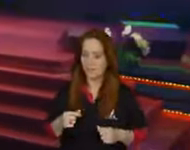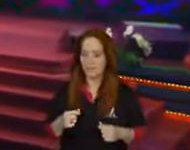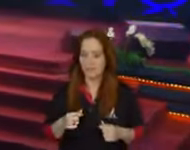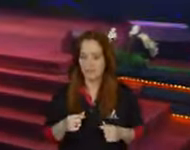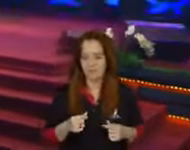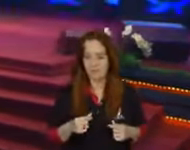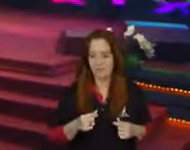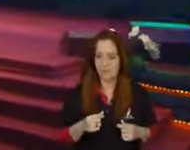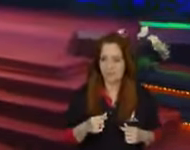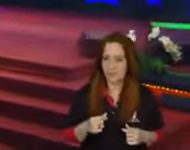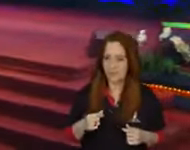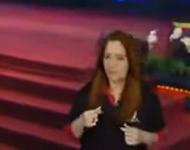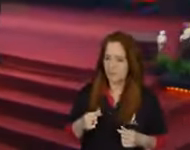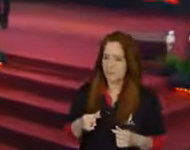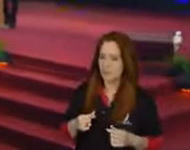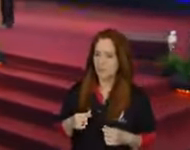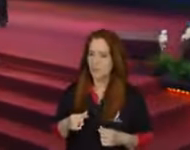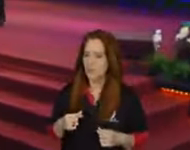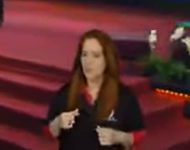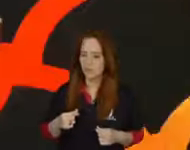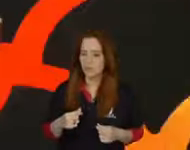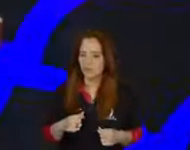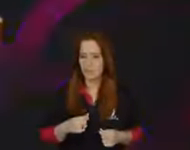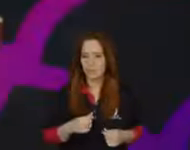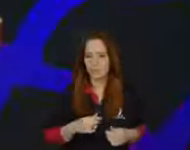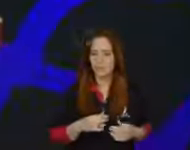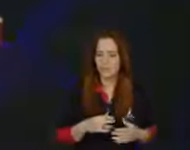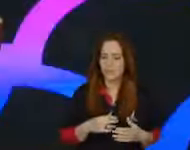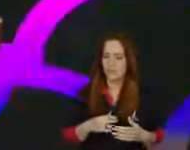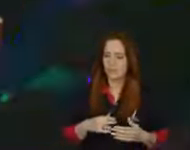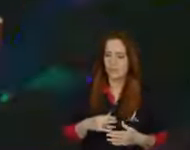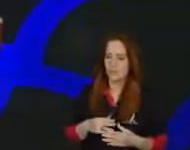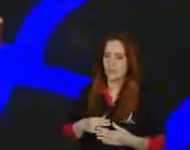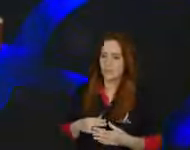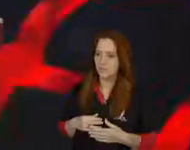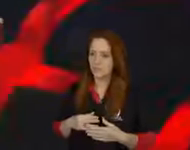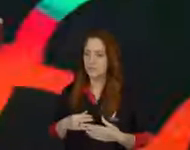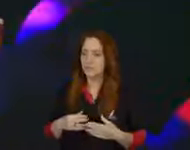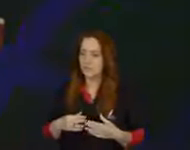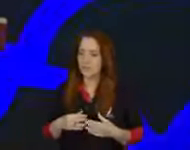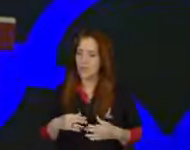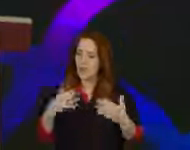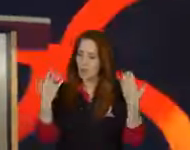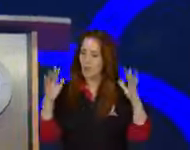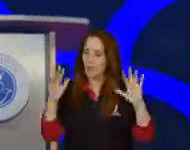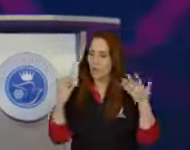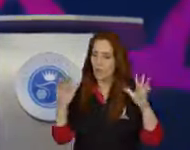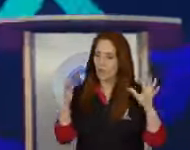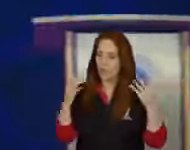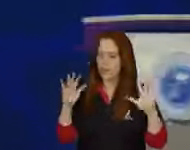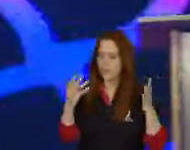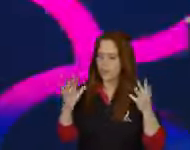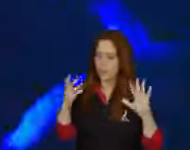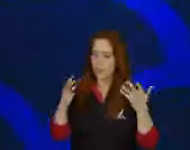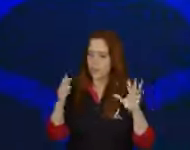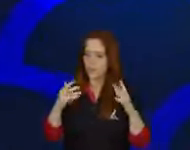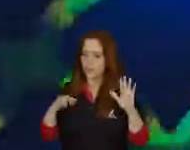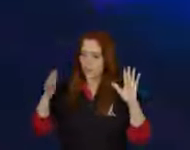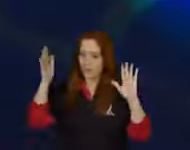definitivamente a ti te debemos la vida entera, a ti te debemos todo. Dale un fuerte aplauso al Señor si lo crees. Dios lo bendiga.